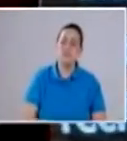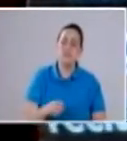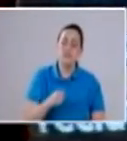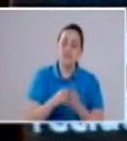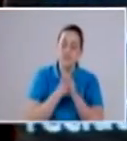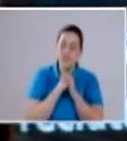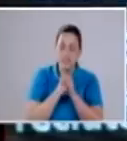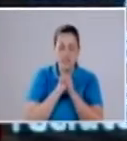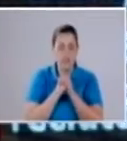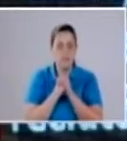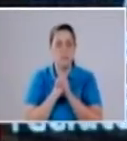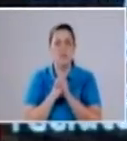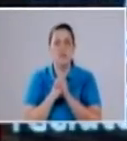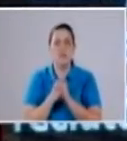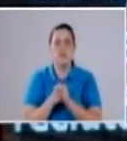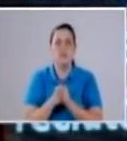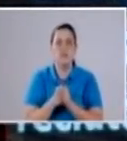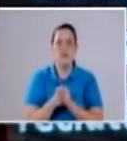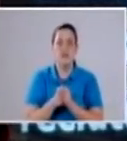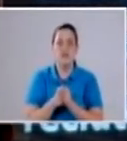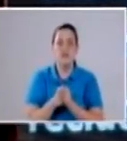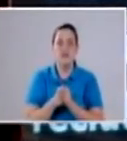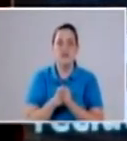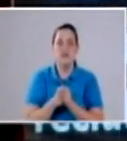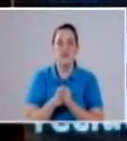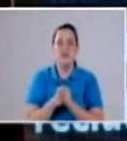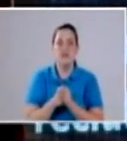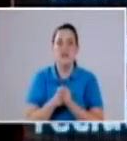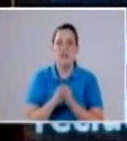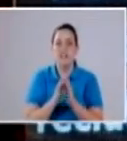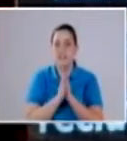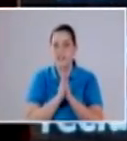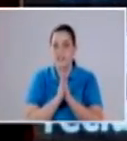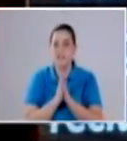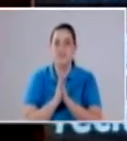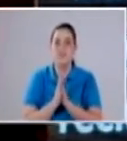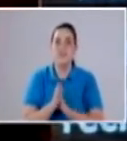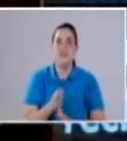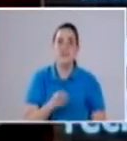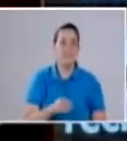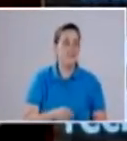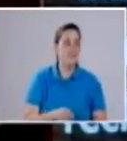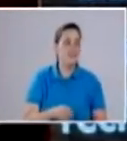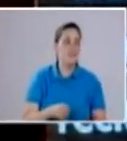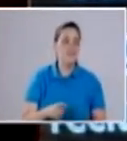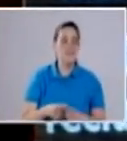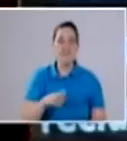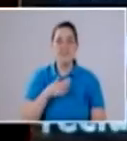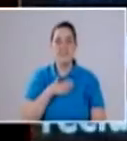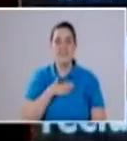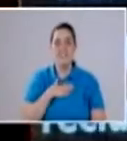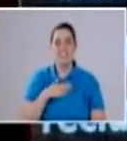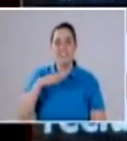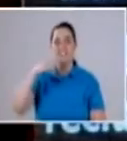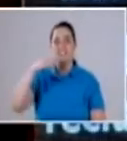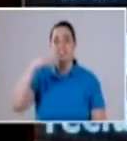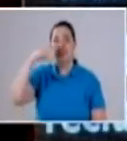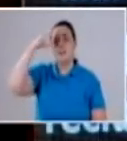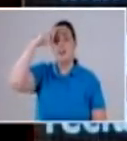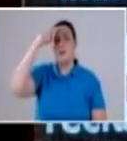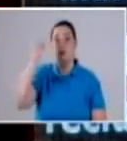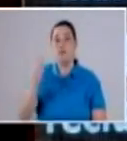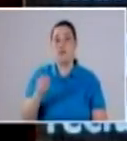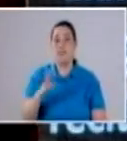me quedé toda la noche despierto, se me apura Coca-Cola y café, vos, estoy despierto y unas que otras pastillas, y